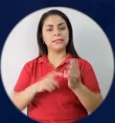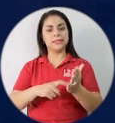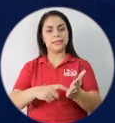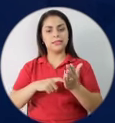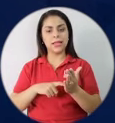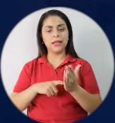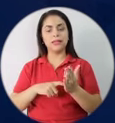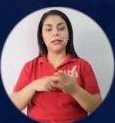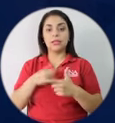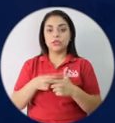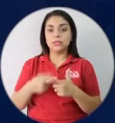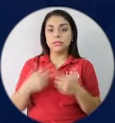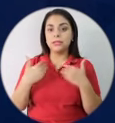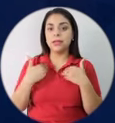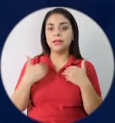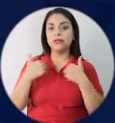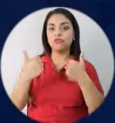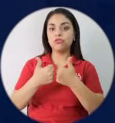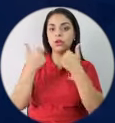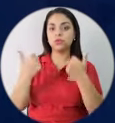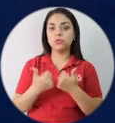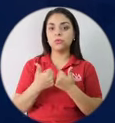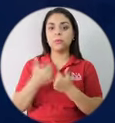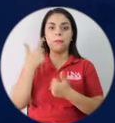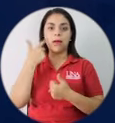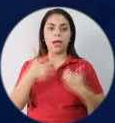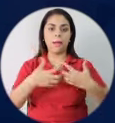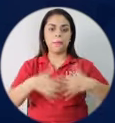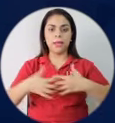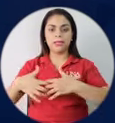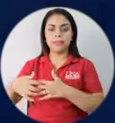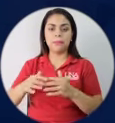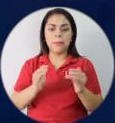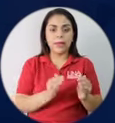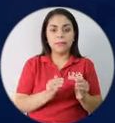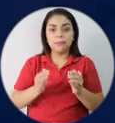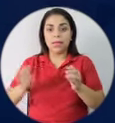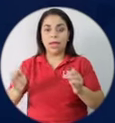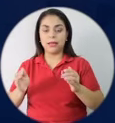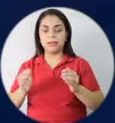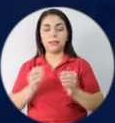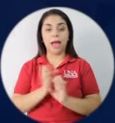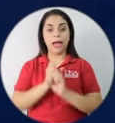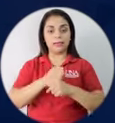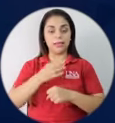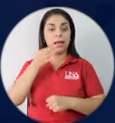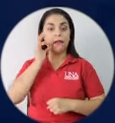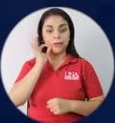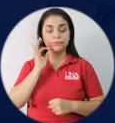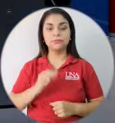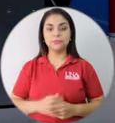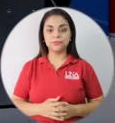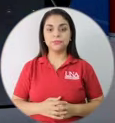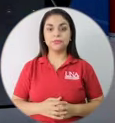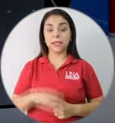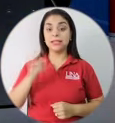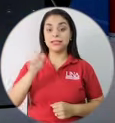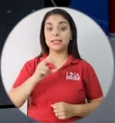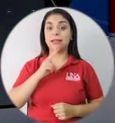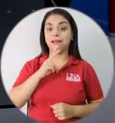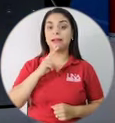exigente, lo cual involucró una serie de retos para las empresas, las pequeñas y medianas empresas nacionales productoras de café. Sí,